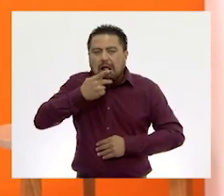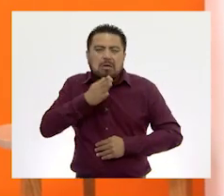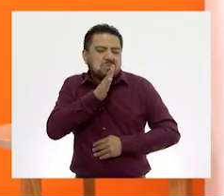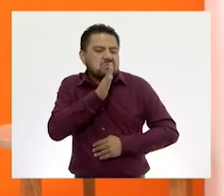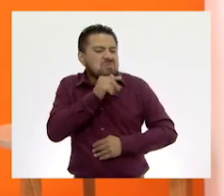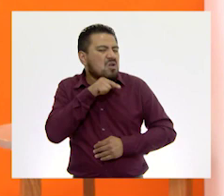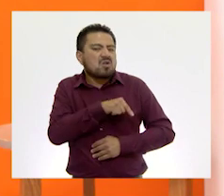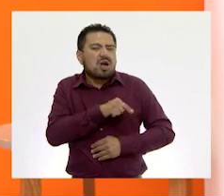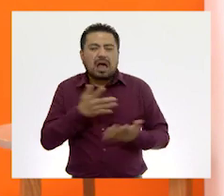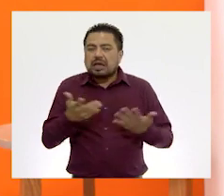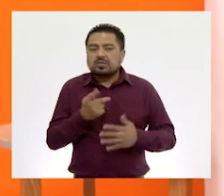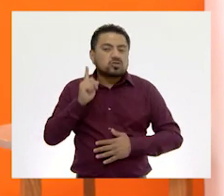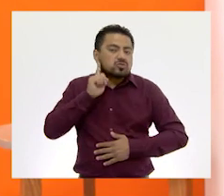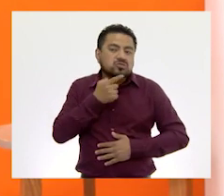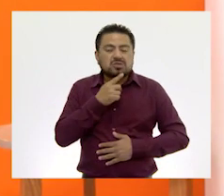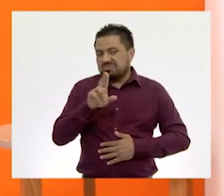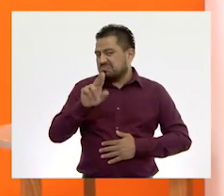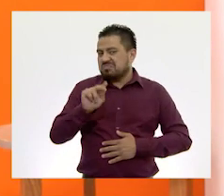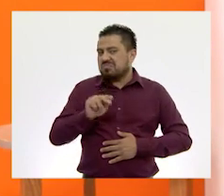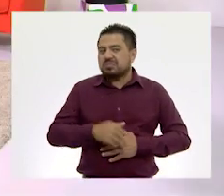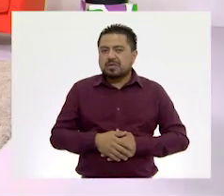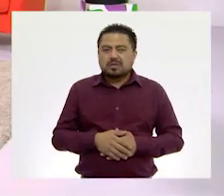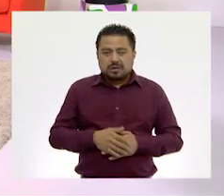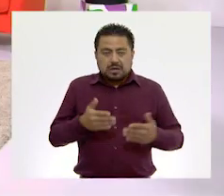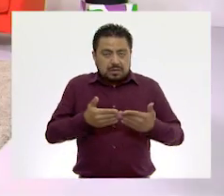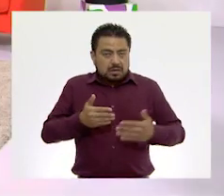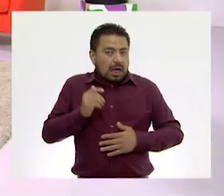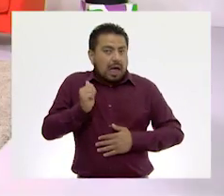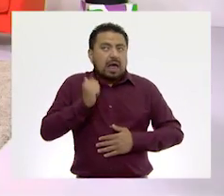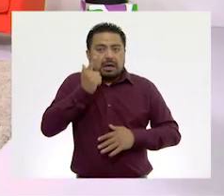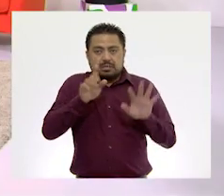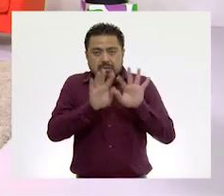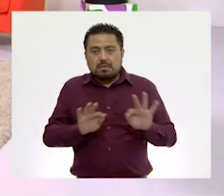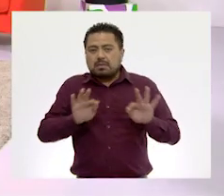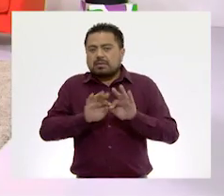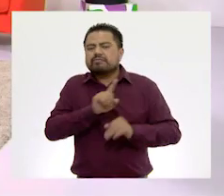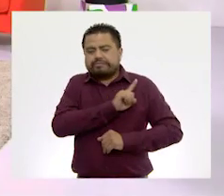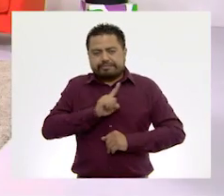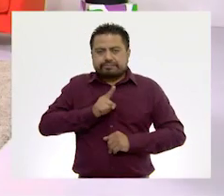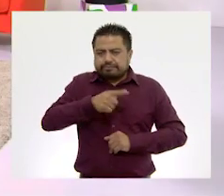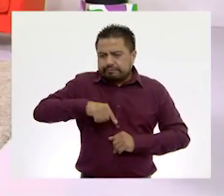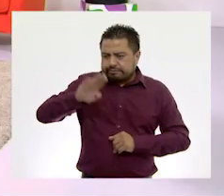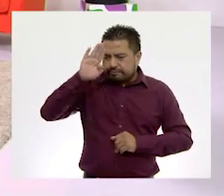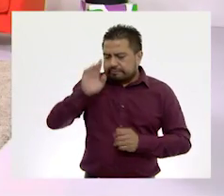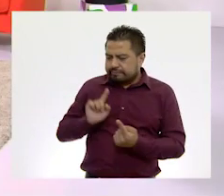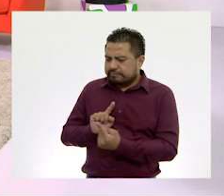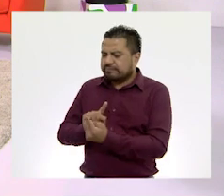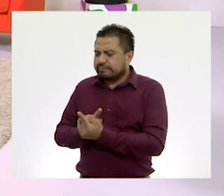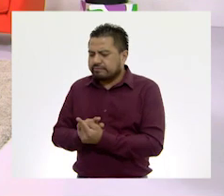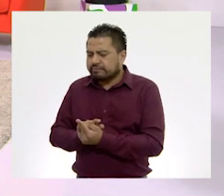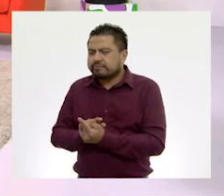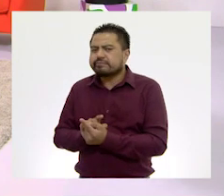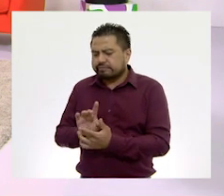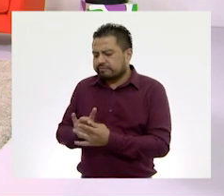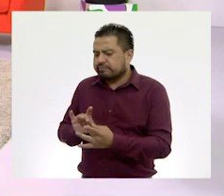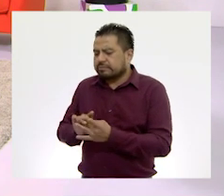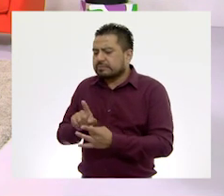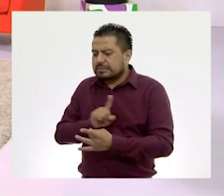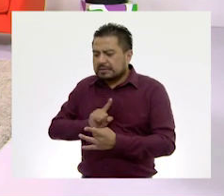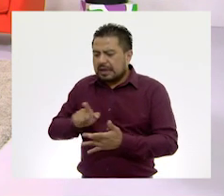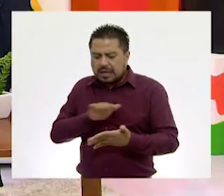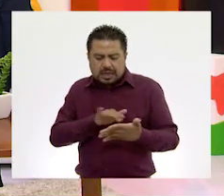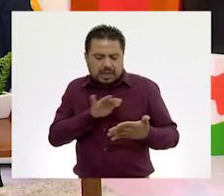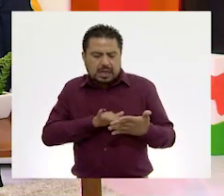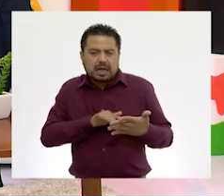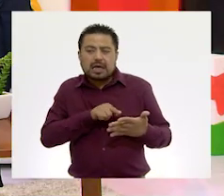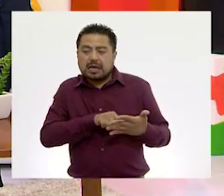que la realicen los chicos sordos. Entonces, algo importante es primero reflexionar con ellos y hacerles ver que lo que van a leer y escribir es